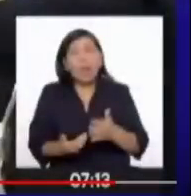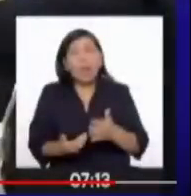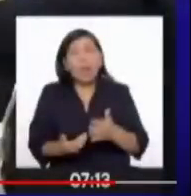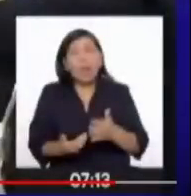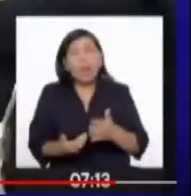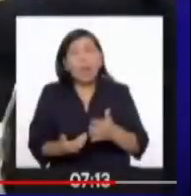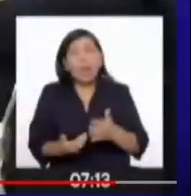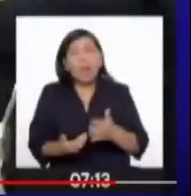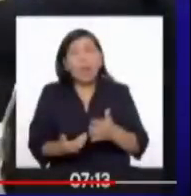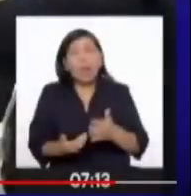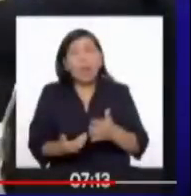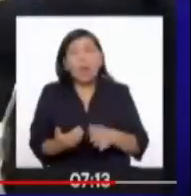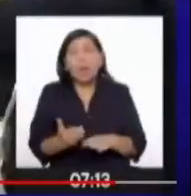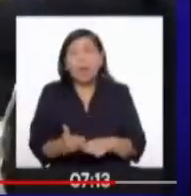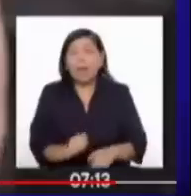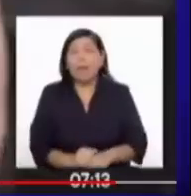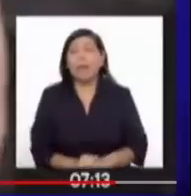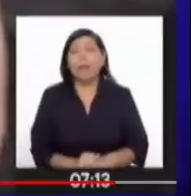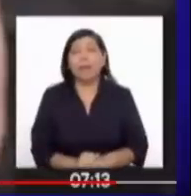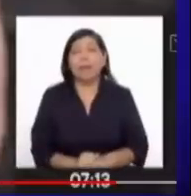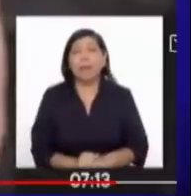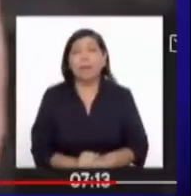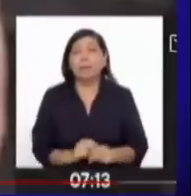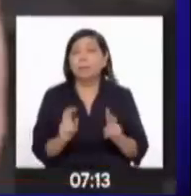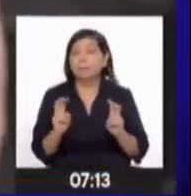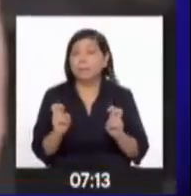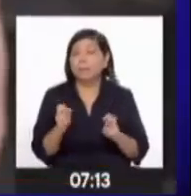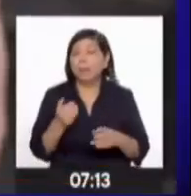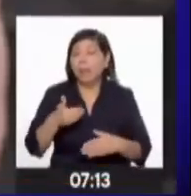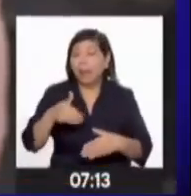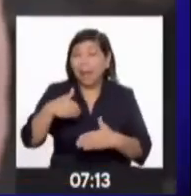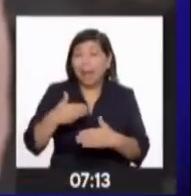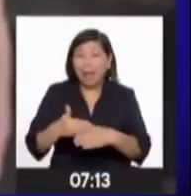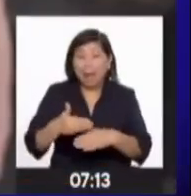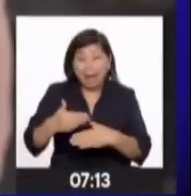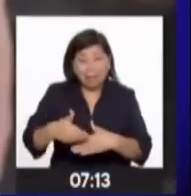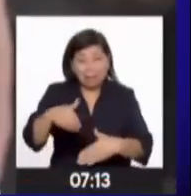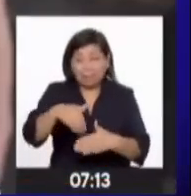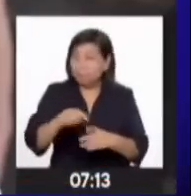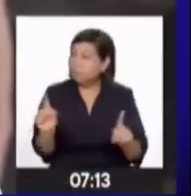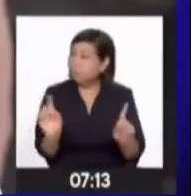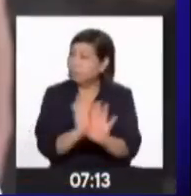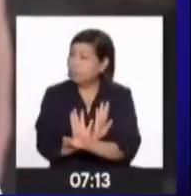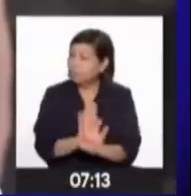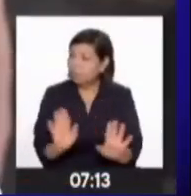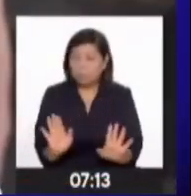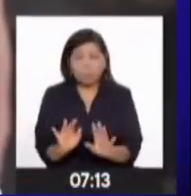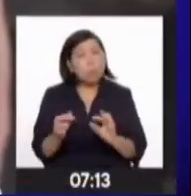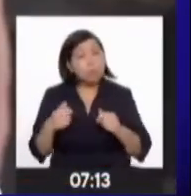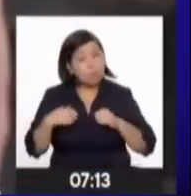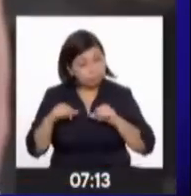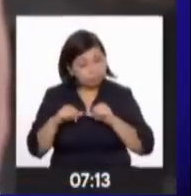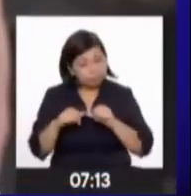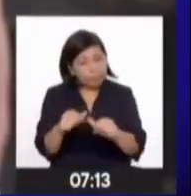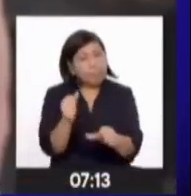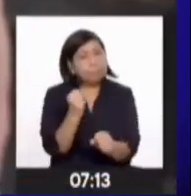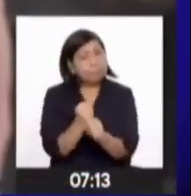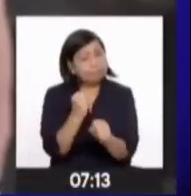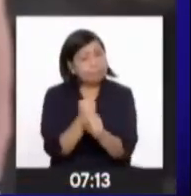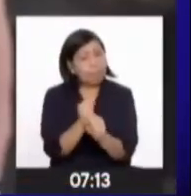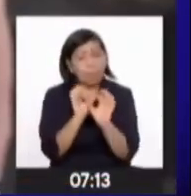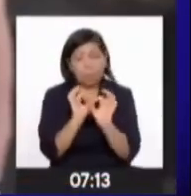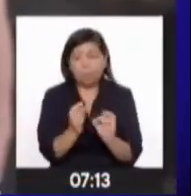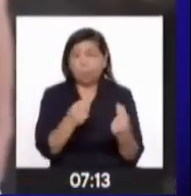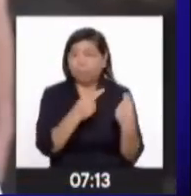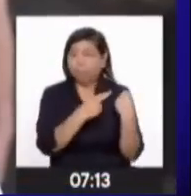esta señora, increíble. De que ese tema de adelanto de elecciones está cerrada. Nosotros seguiremos trabajando de